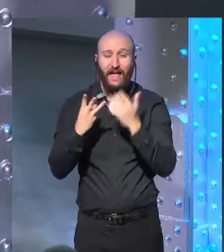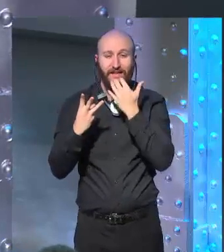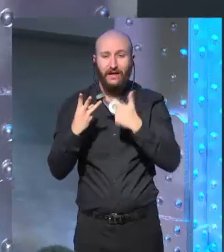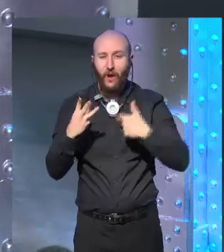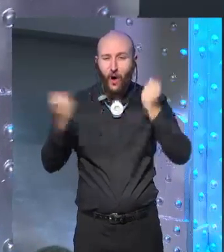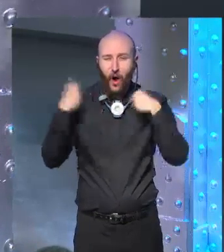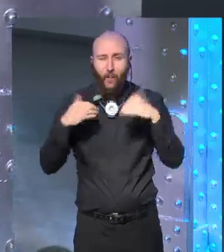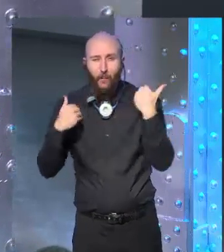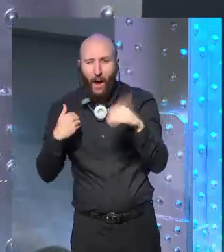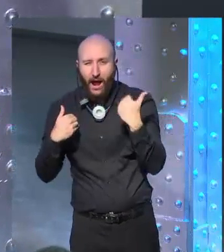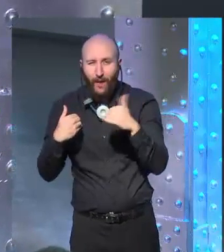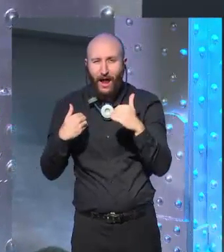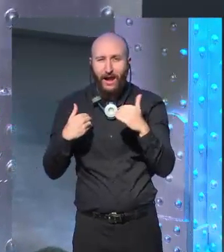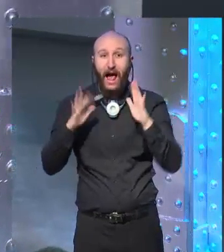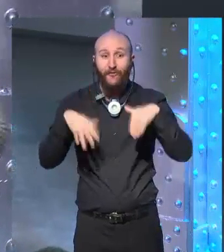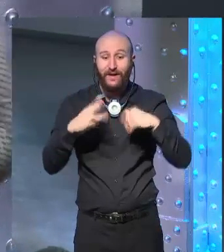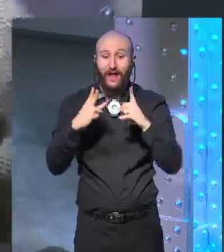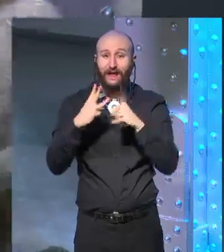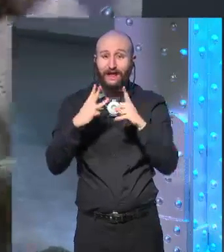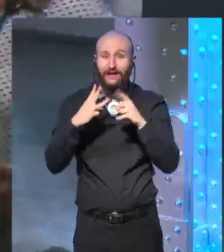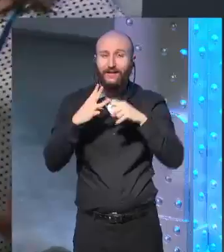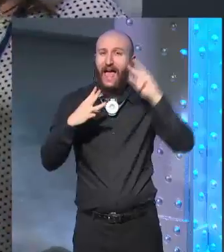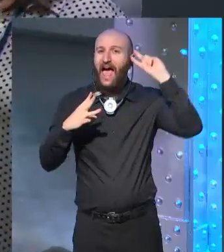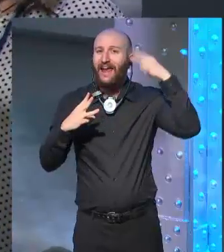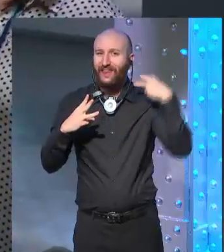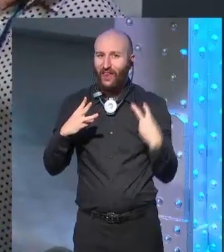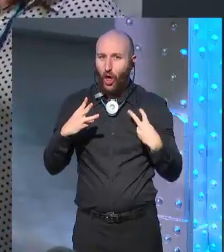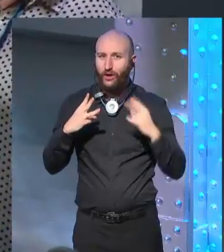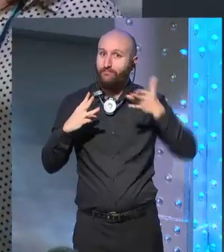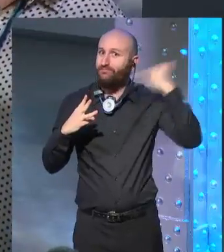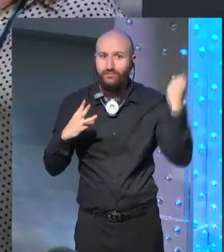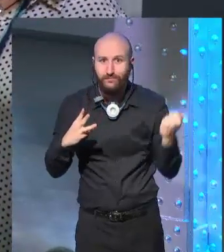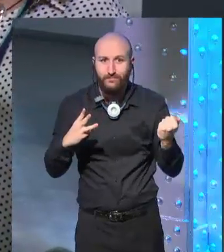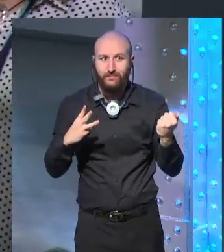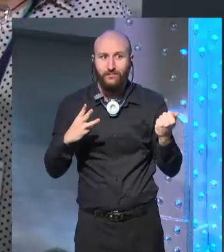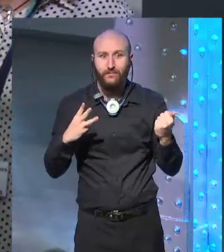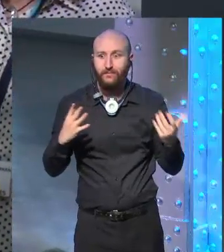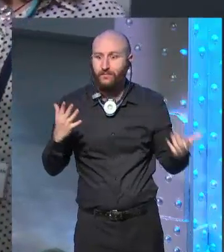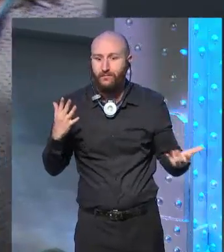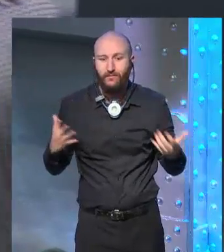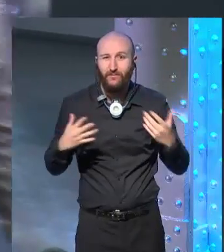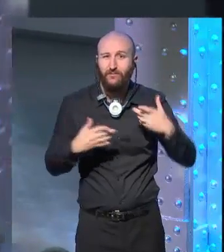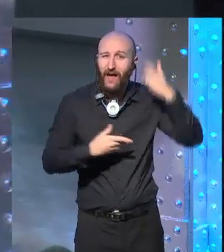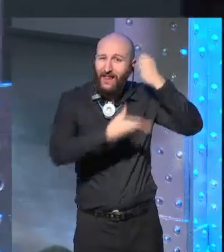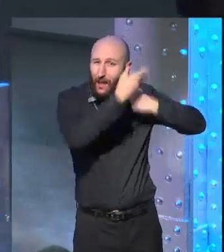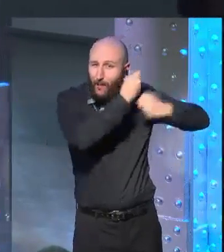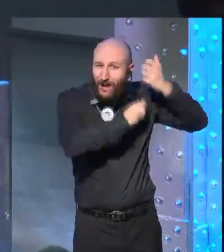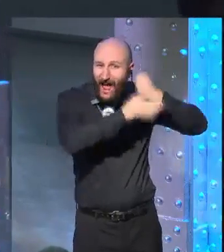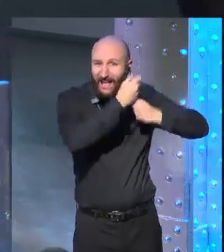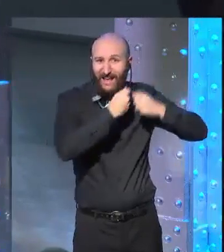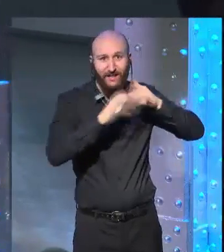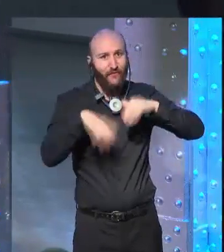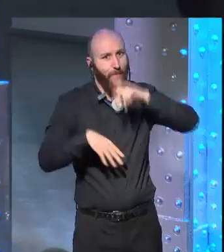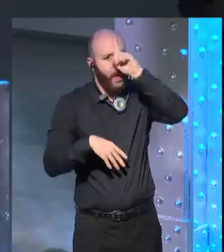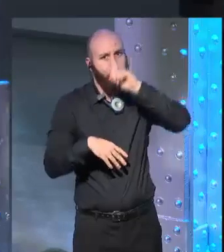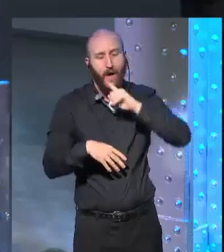malo, era que me quitaban el rizador. Y eso de que me quitara las planchas realmente afectaba a mi